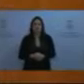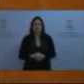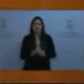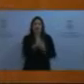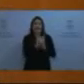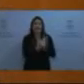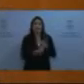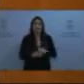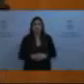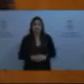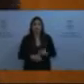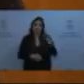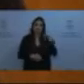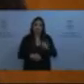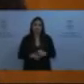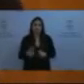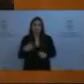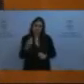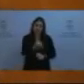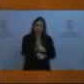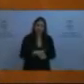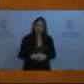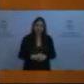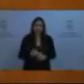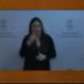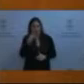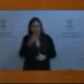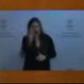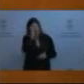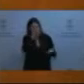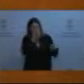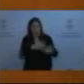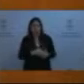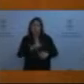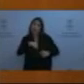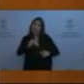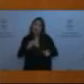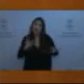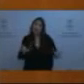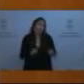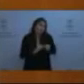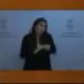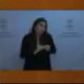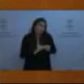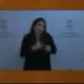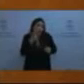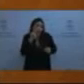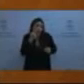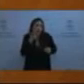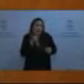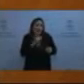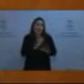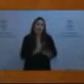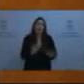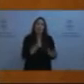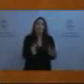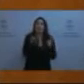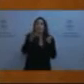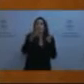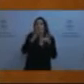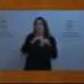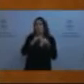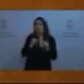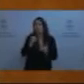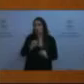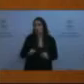Datos, sí, tres datos. Yo le voy a dar alguno más, a ver qué le parece y luego concluyamos a ver si es beneficioso o no es beneficioso.